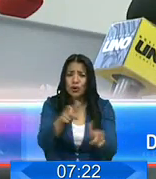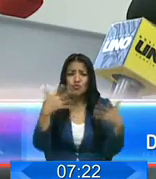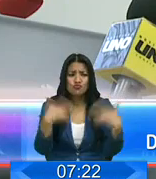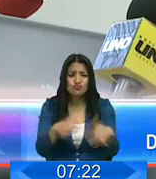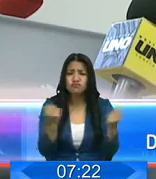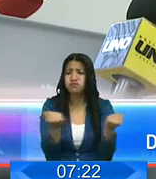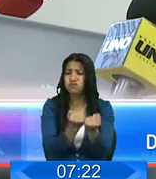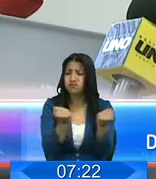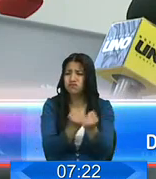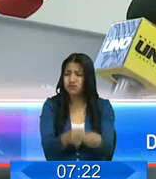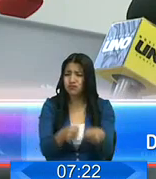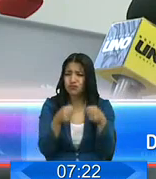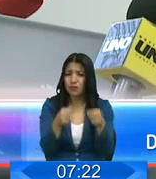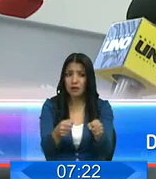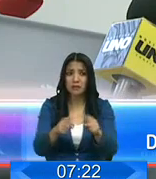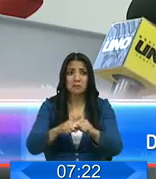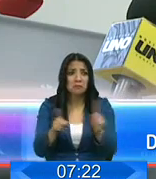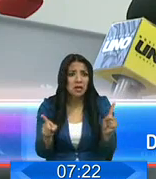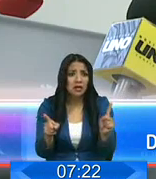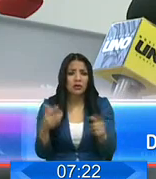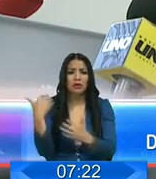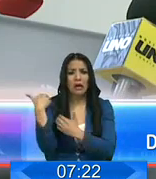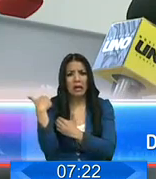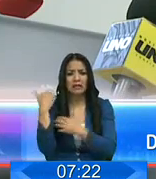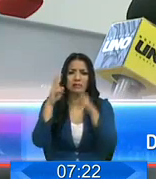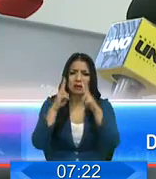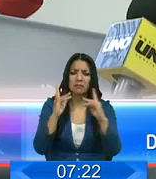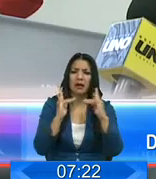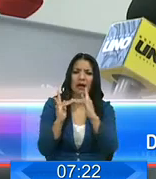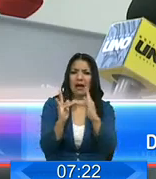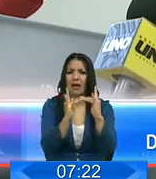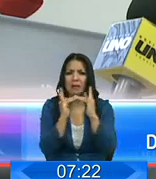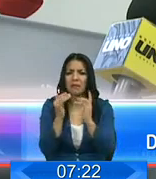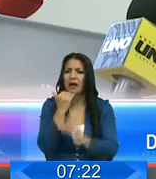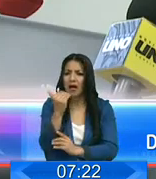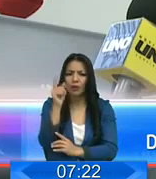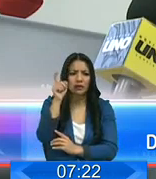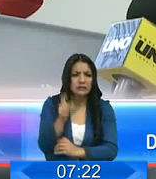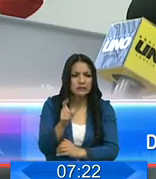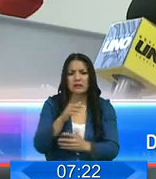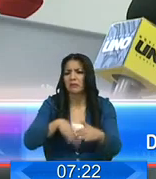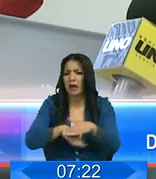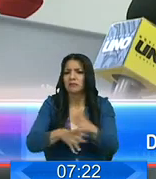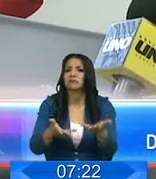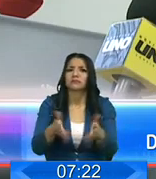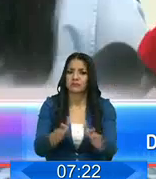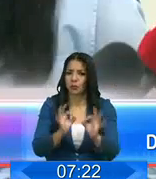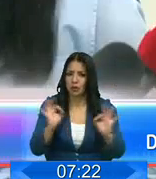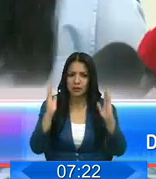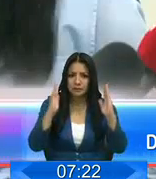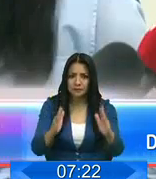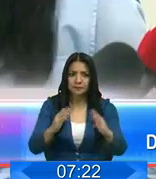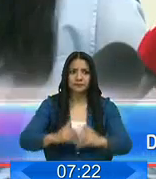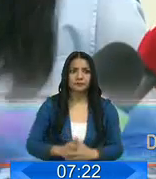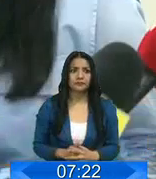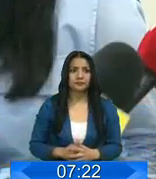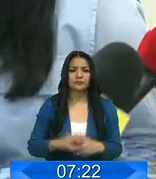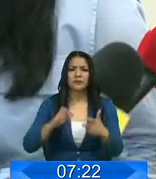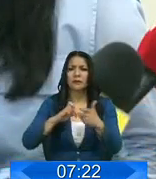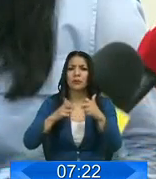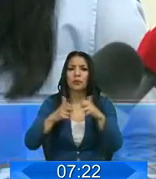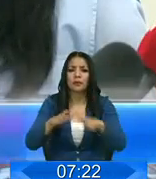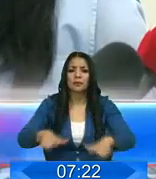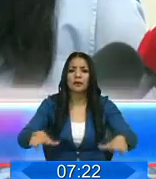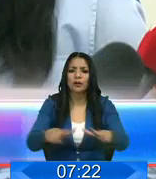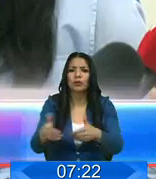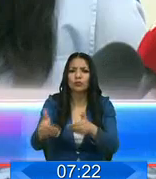personas, sin garantizar temas de cama o todas las necesidades de infimamente. Es un problema estructural y